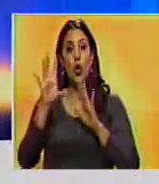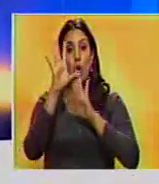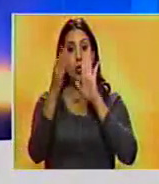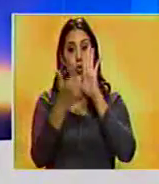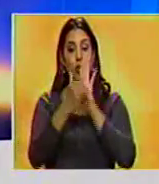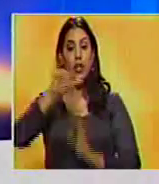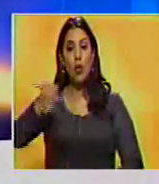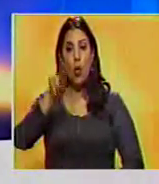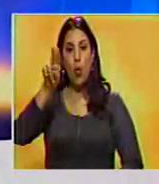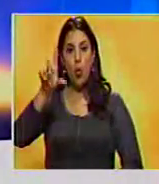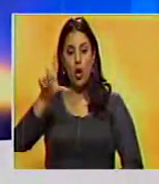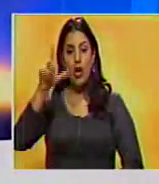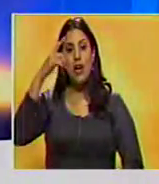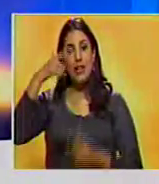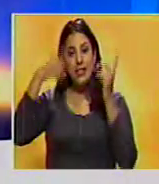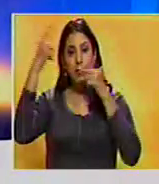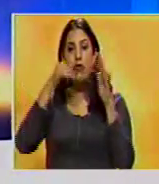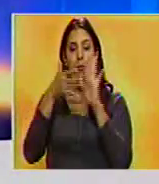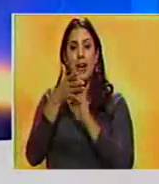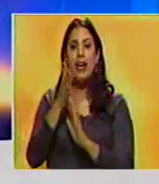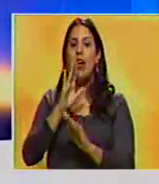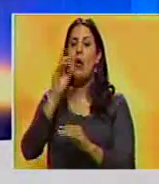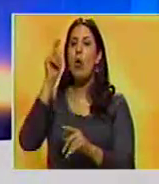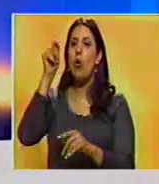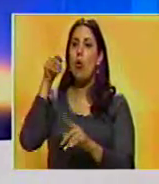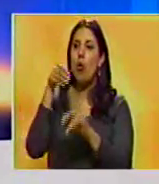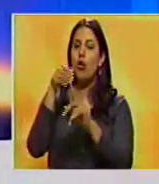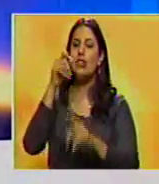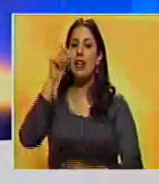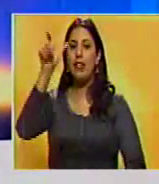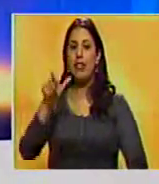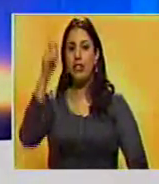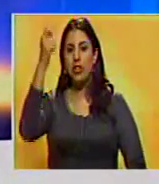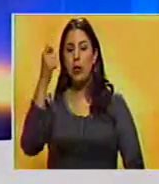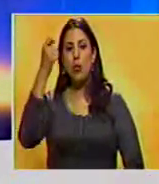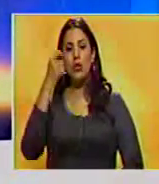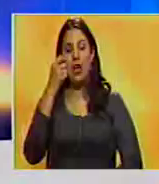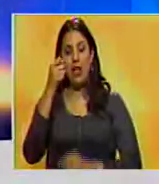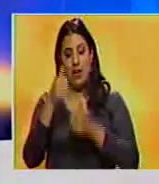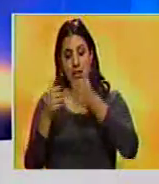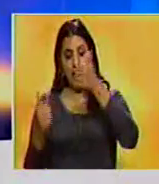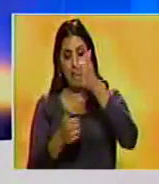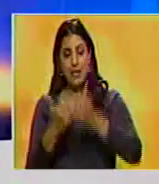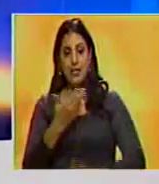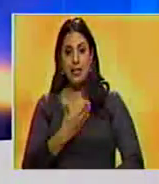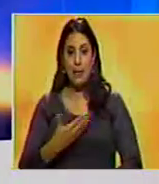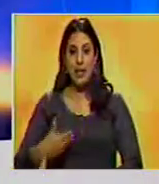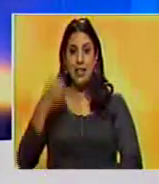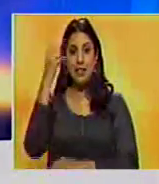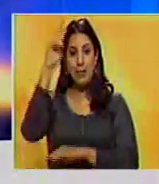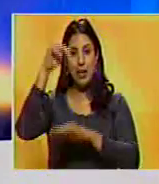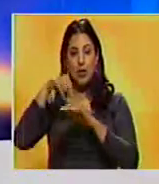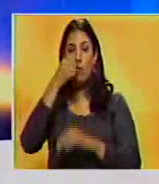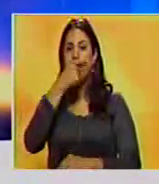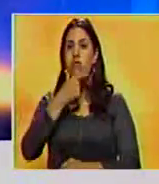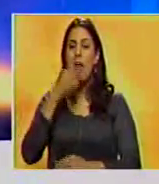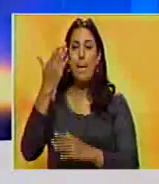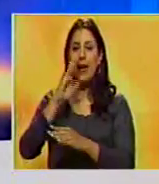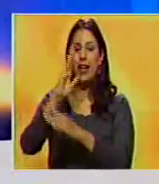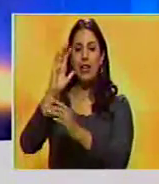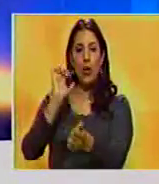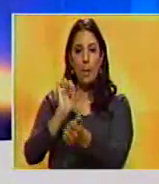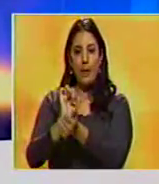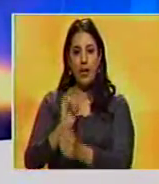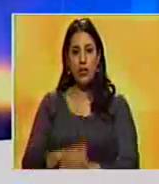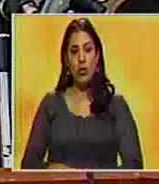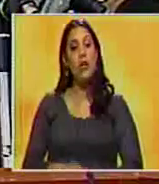oyente julio chávez se informó que solicitará un antejuicio de mérito contra el diputado y vicepresidente del parlamento freddy guevara para allanar su inmunidad